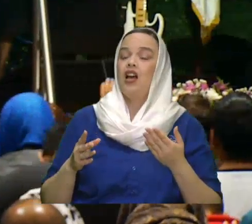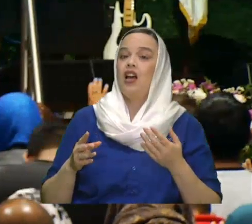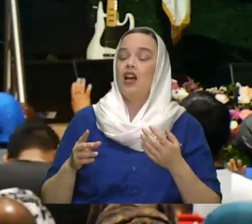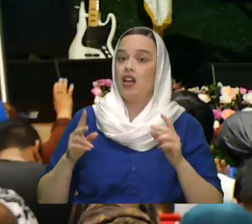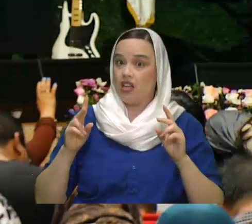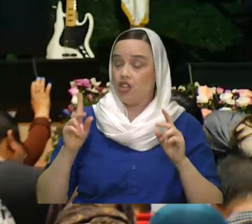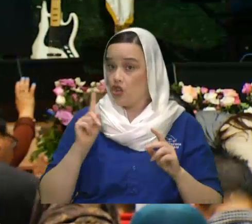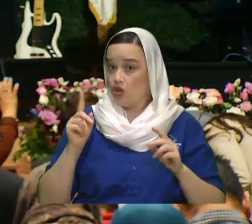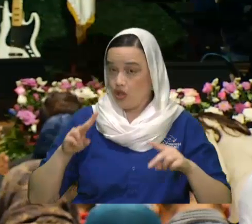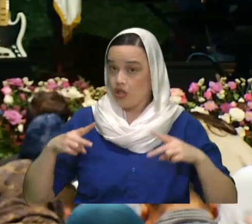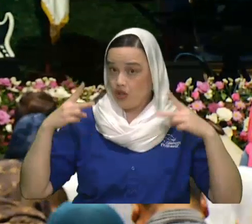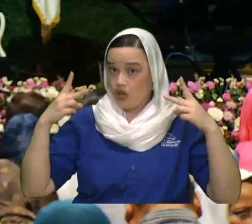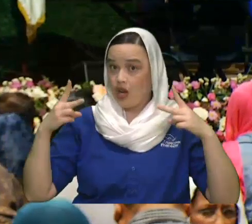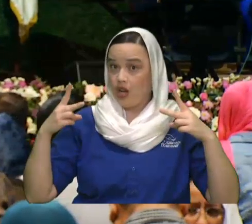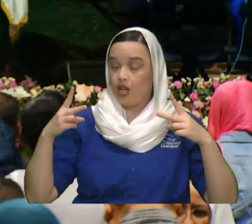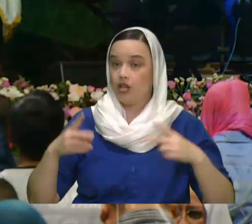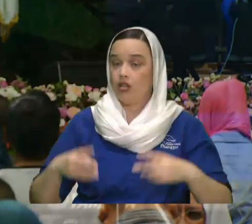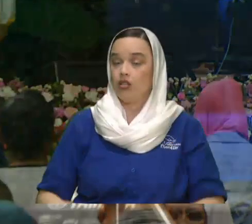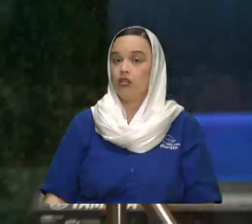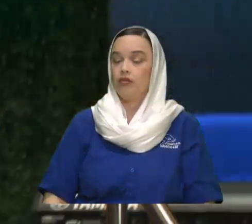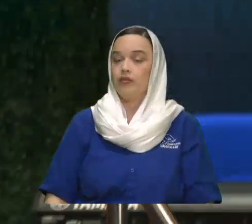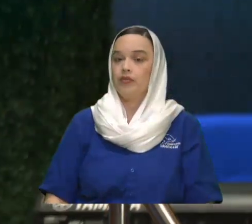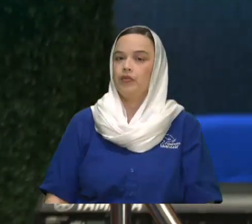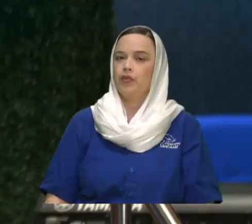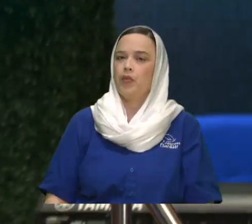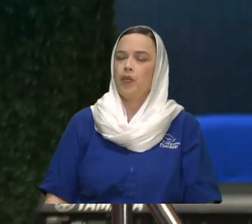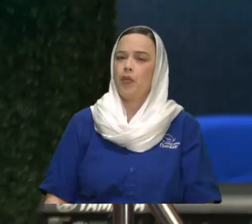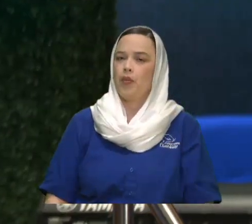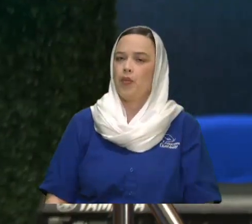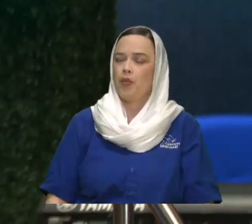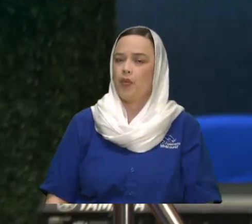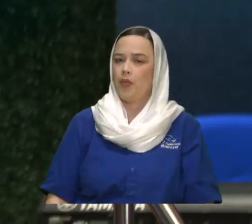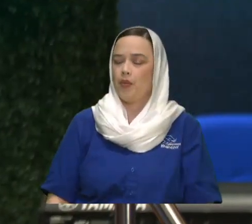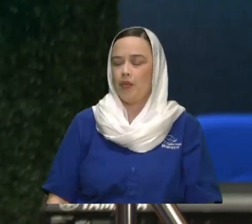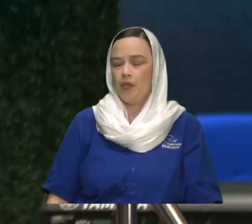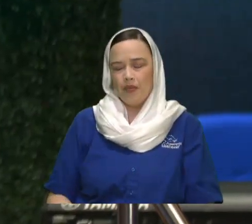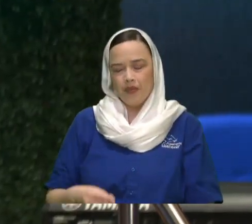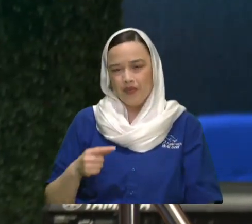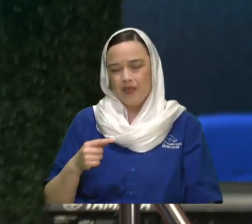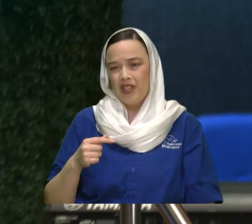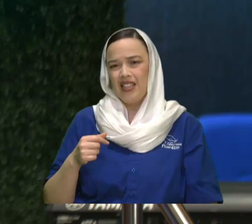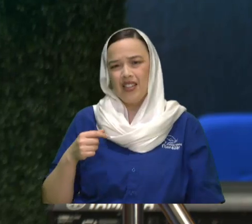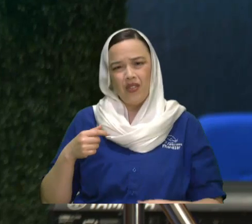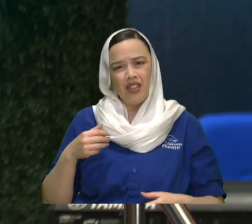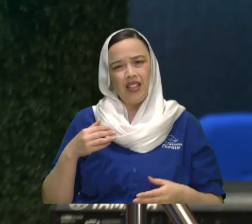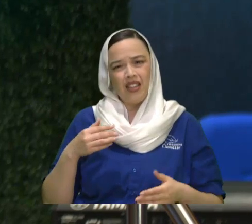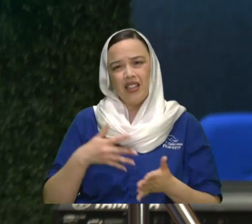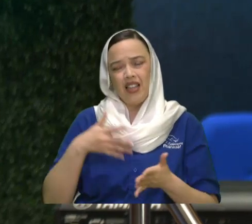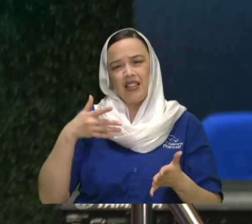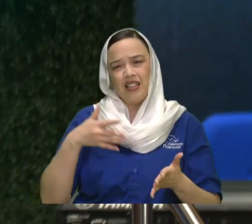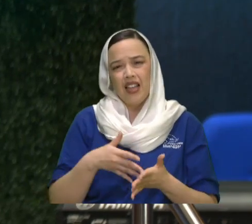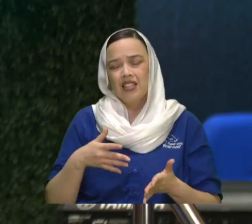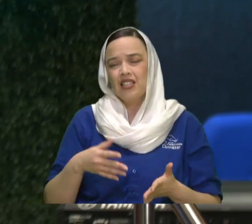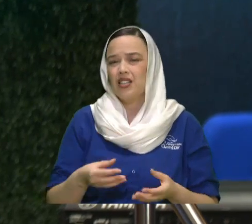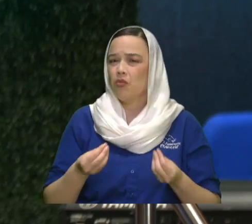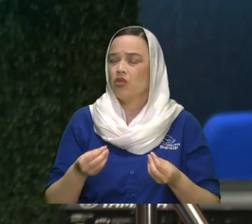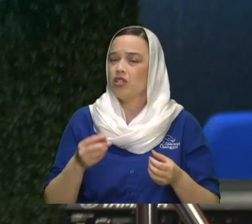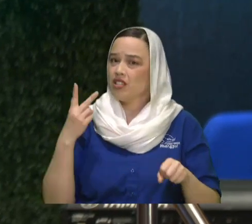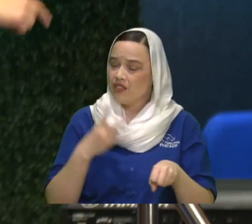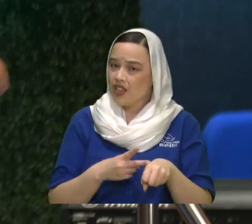pruebas t tantas veces y no pudiste pero hoy triste dice yo